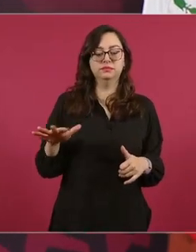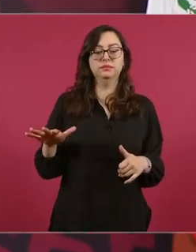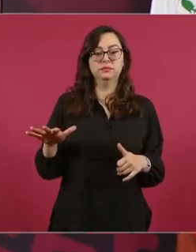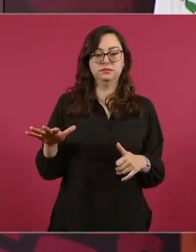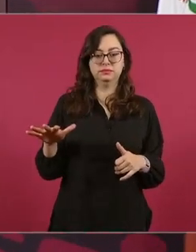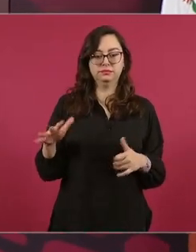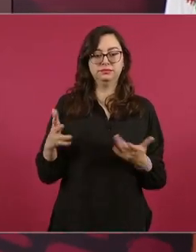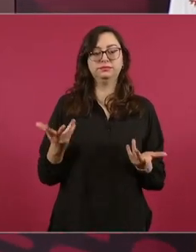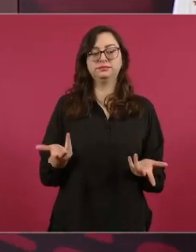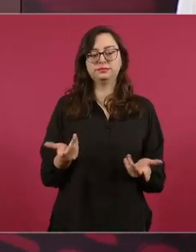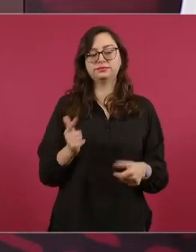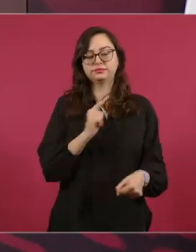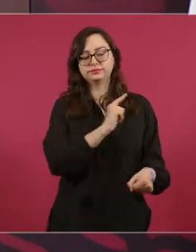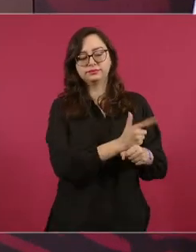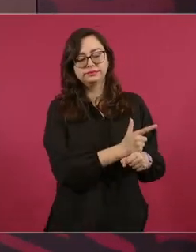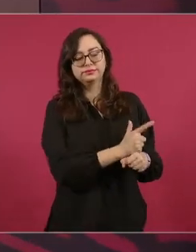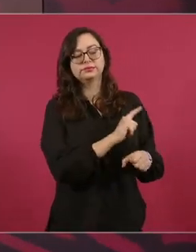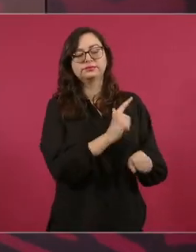van a poder